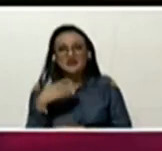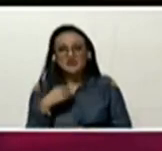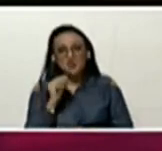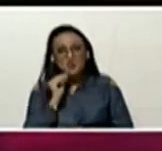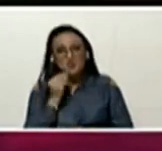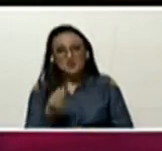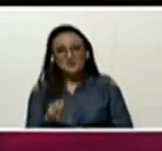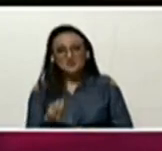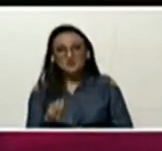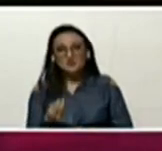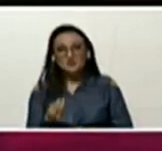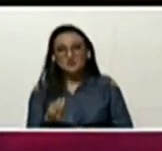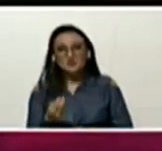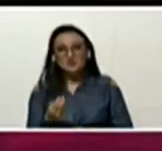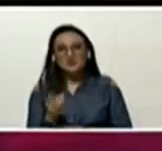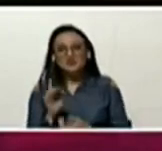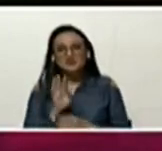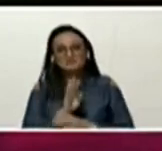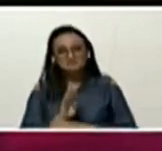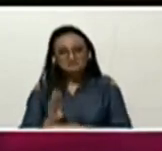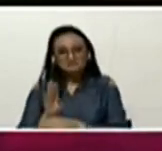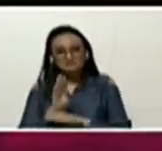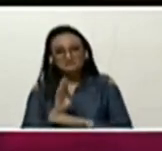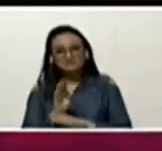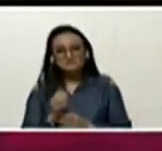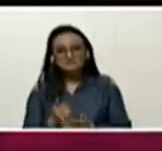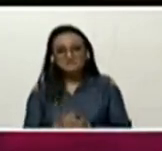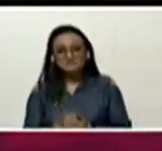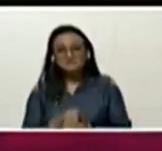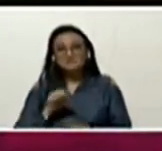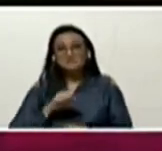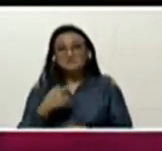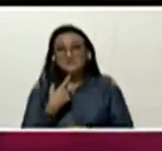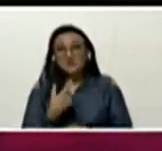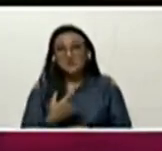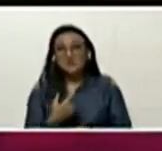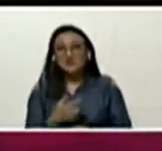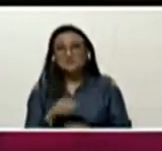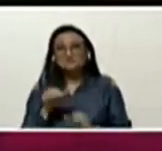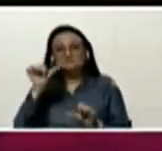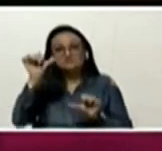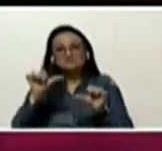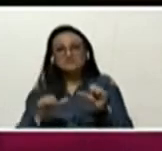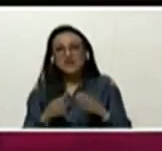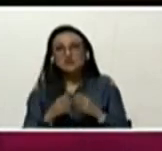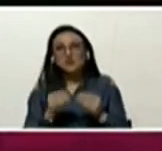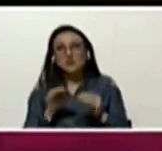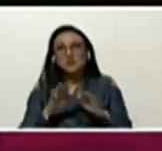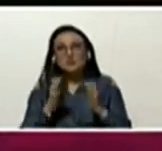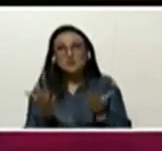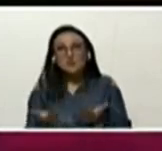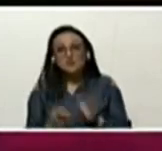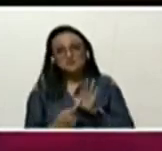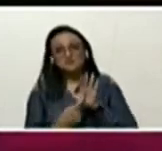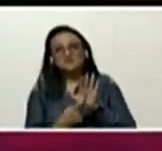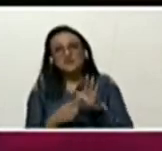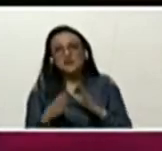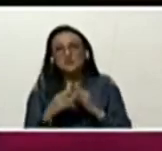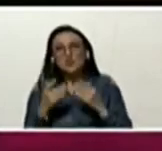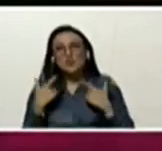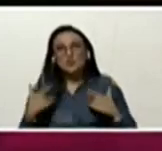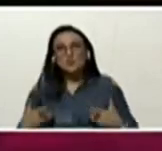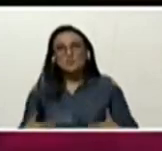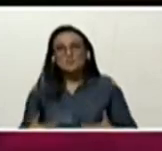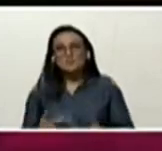juventud también de la ecología, del ecosocialismo. Y como bien lo decía, es hablarle a toda la nación, es hablarle a toda la